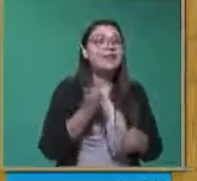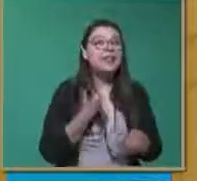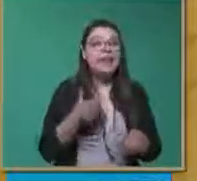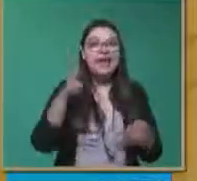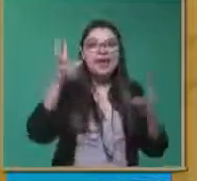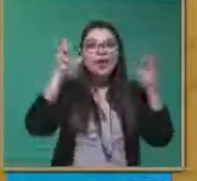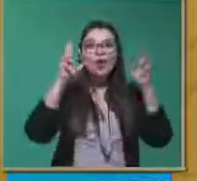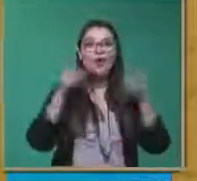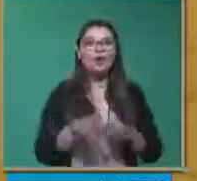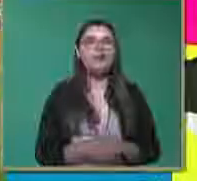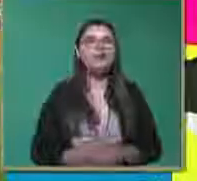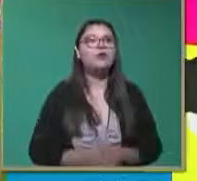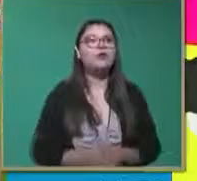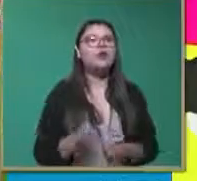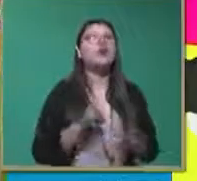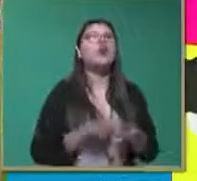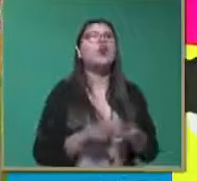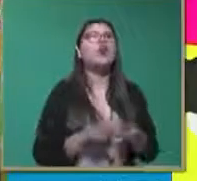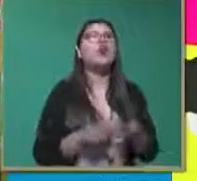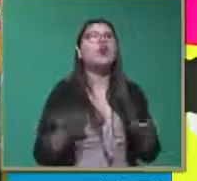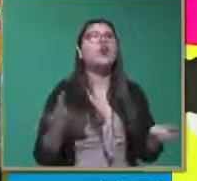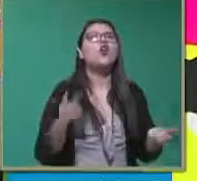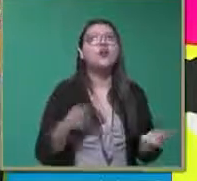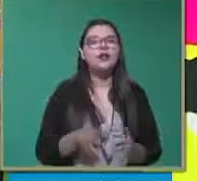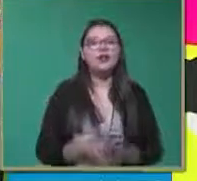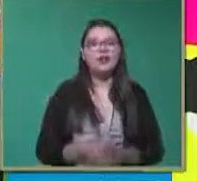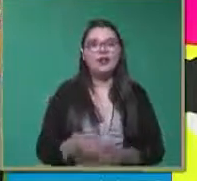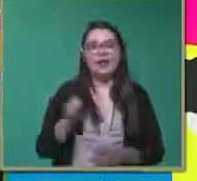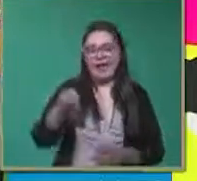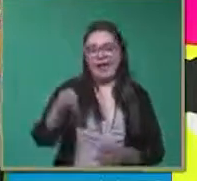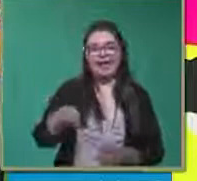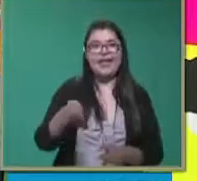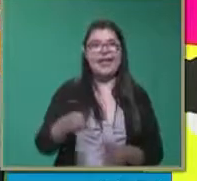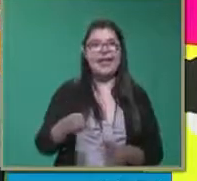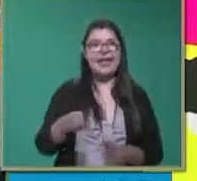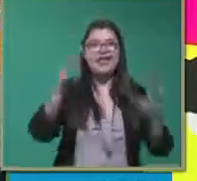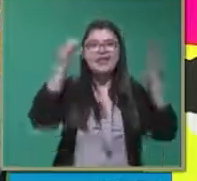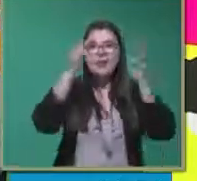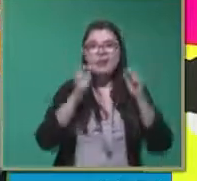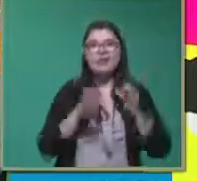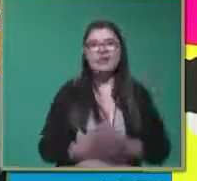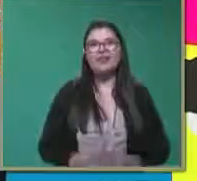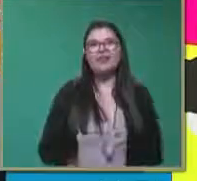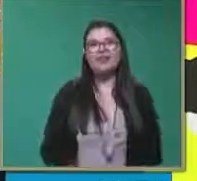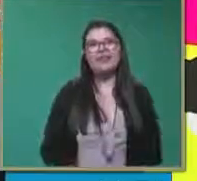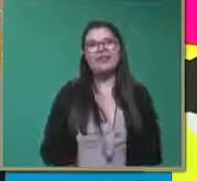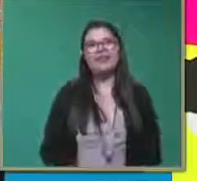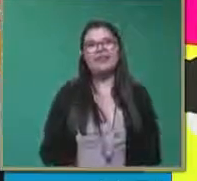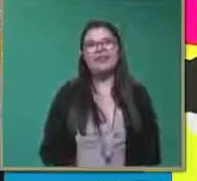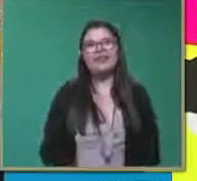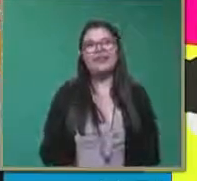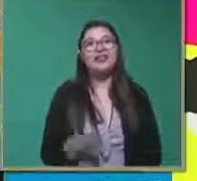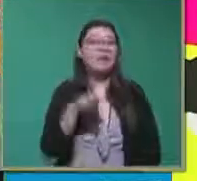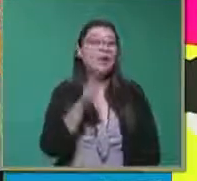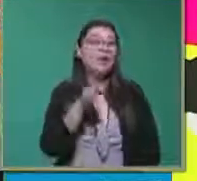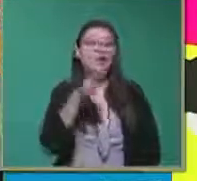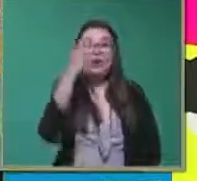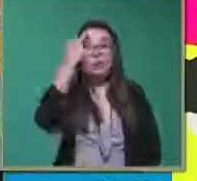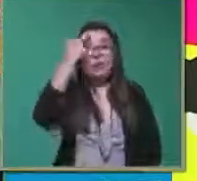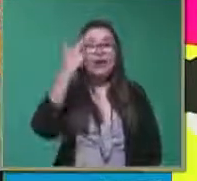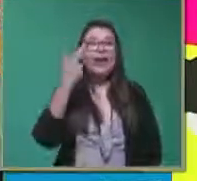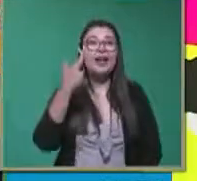lo quieres de aquí o del sombrero? Tú día. Muchas gracias, del sombrero. Del sombrero, pero no se acuerda de las palabras mágicas. Yo